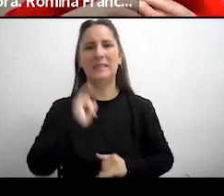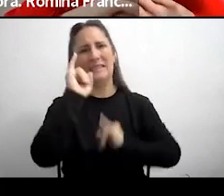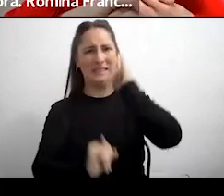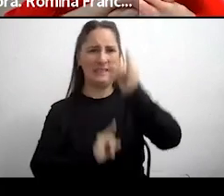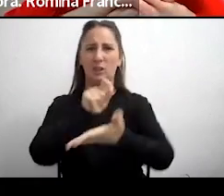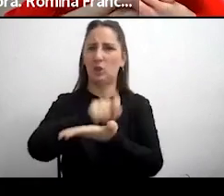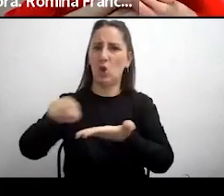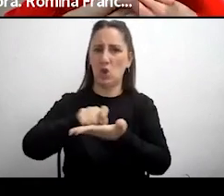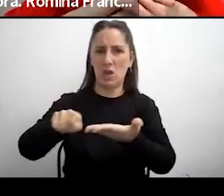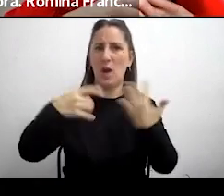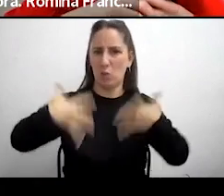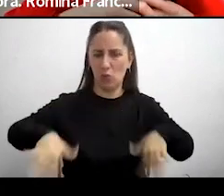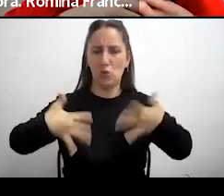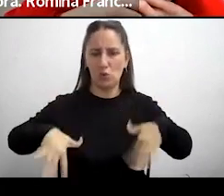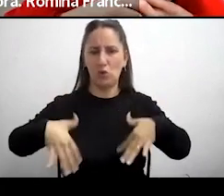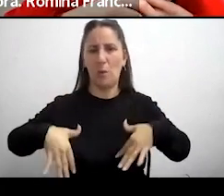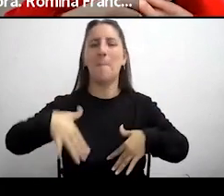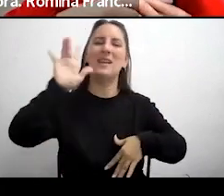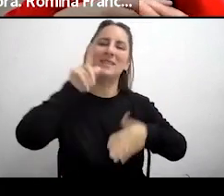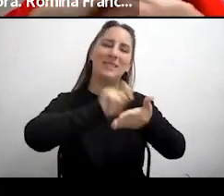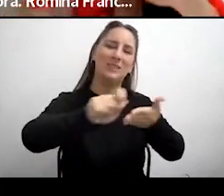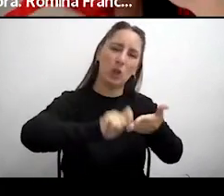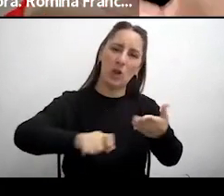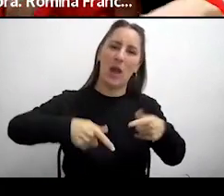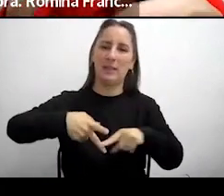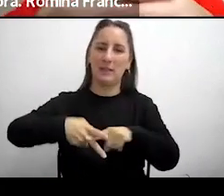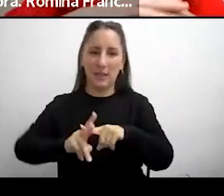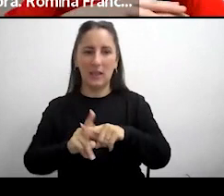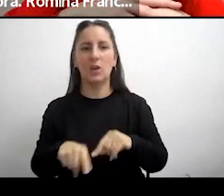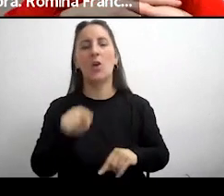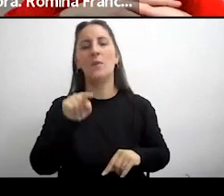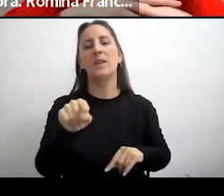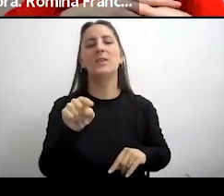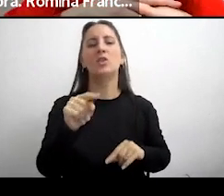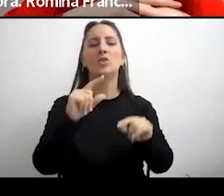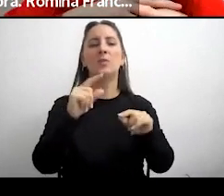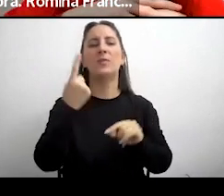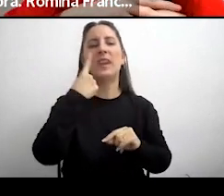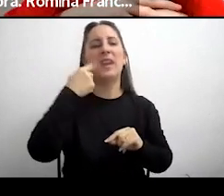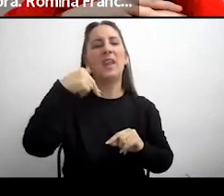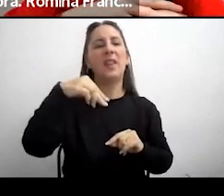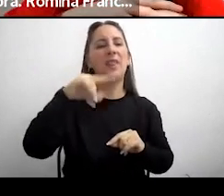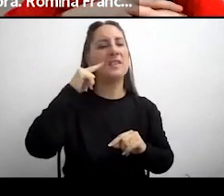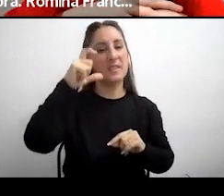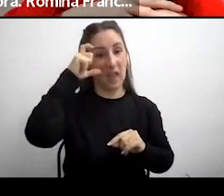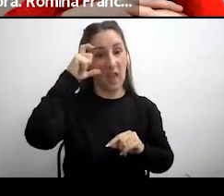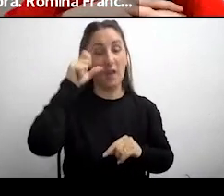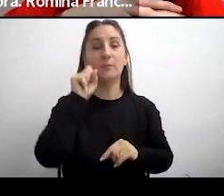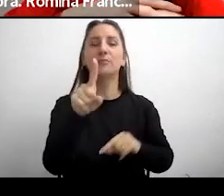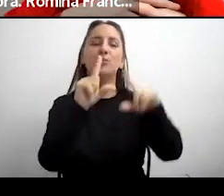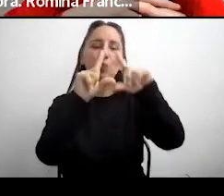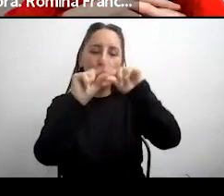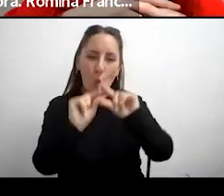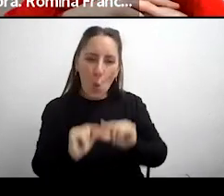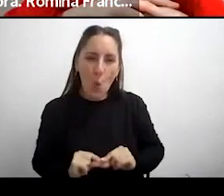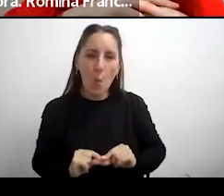bueno, esto era más teórico-técnico, es un ejemplito esto de los índices que les decía. El ejemplo acá de